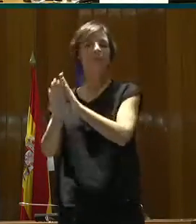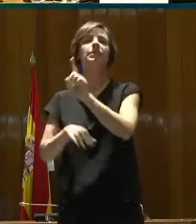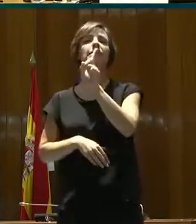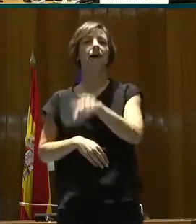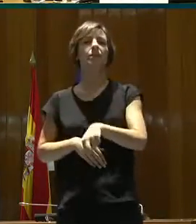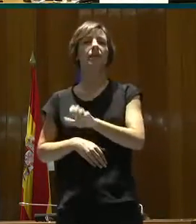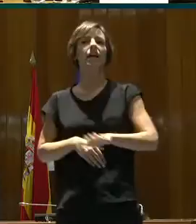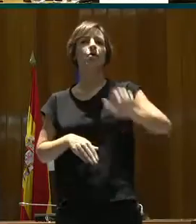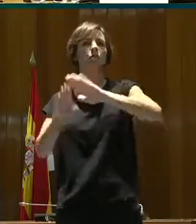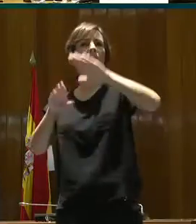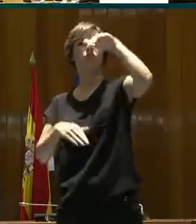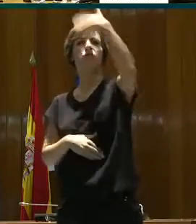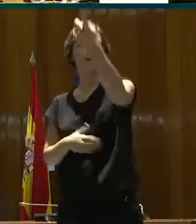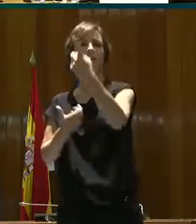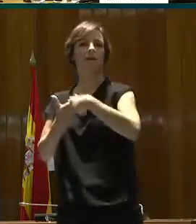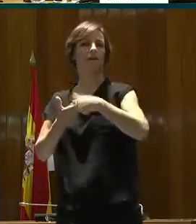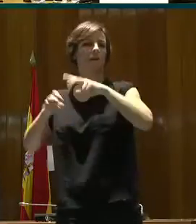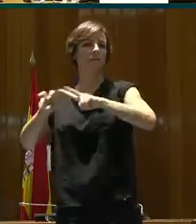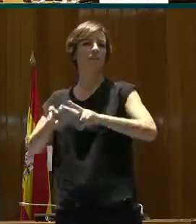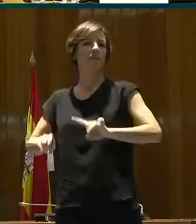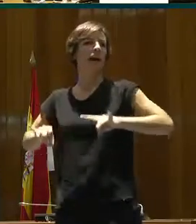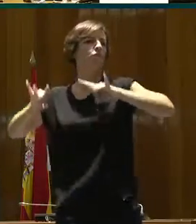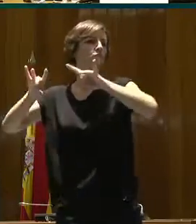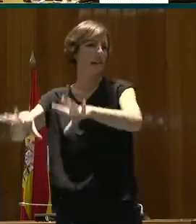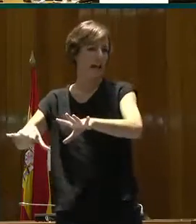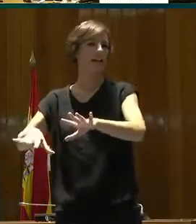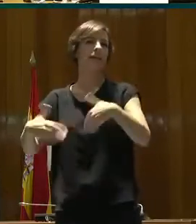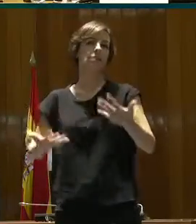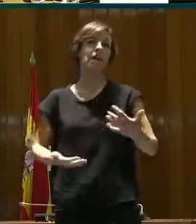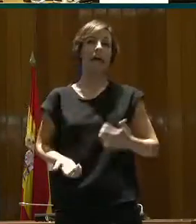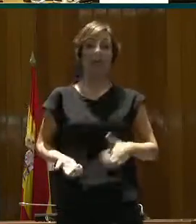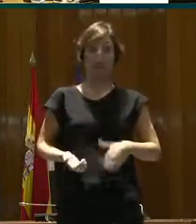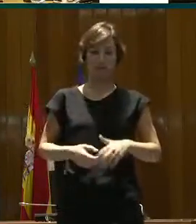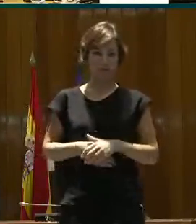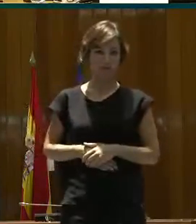la participación puntual de investigadores australianos y argentinos.